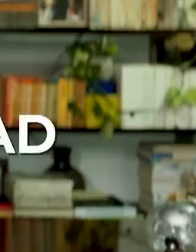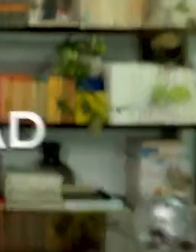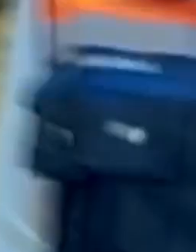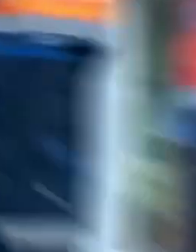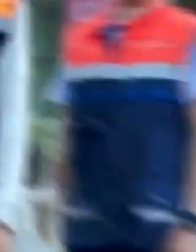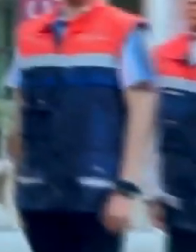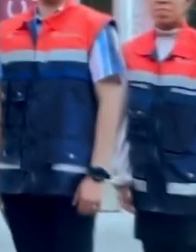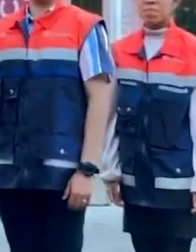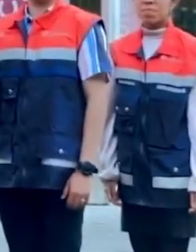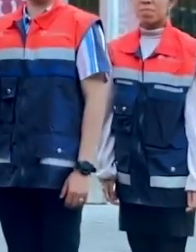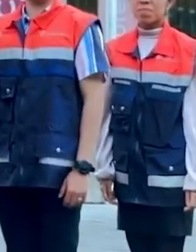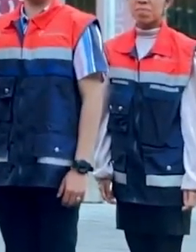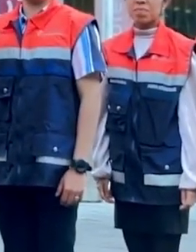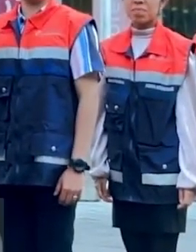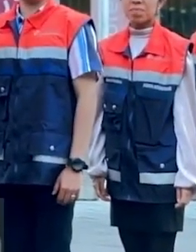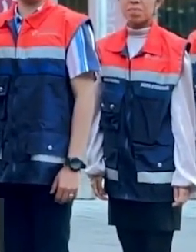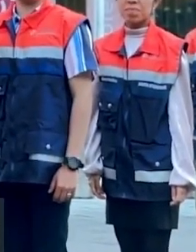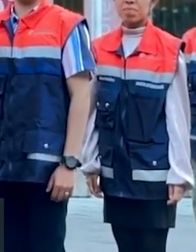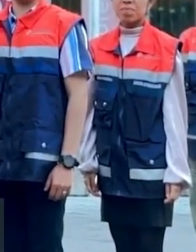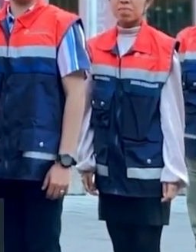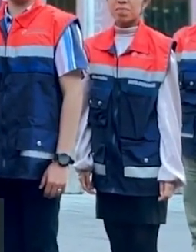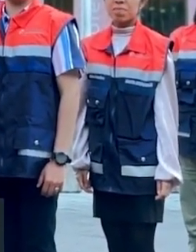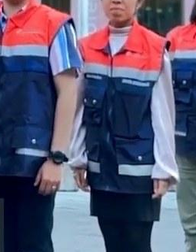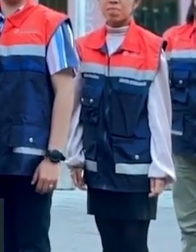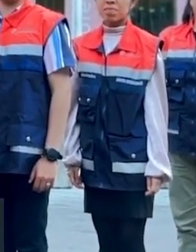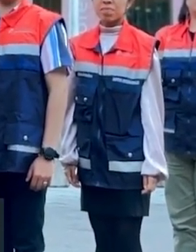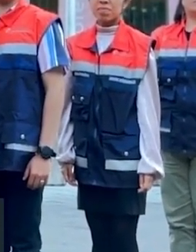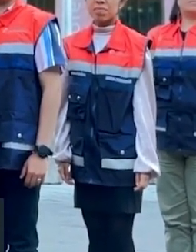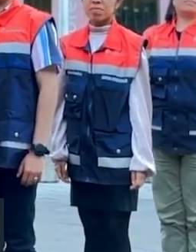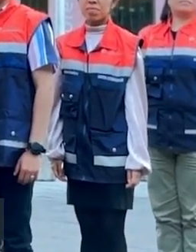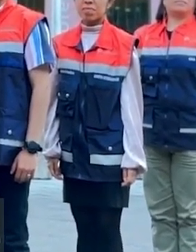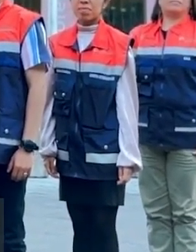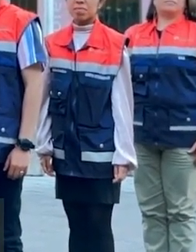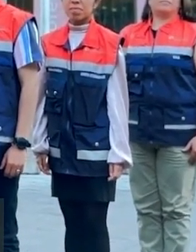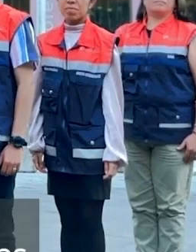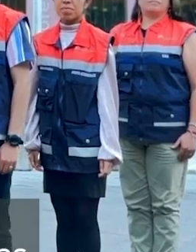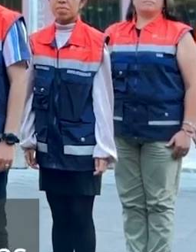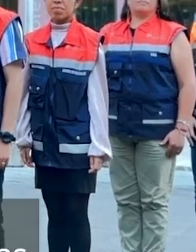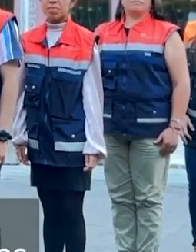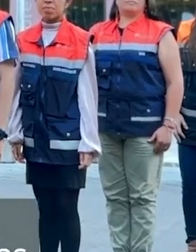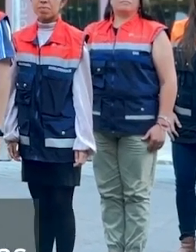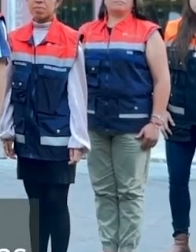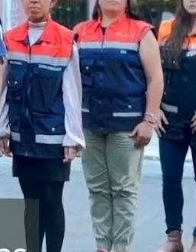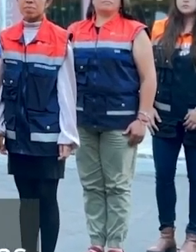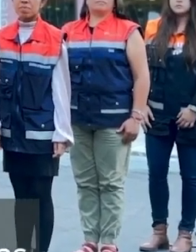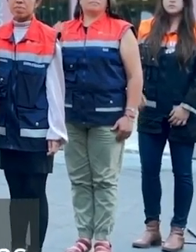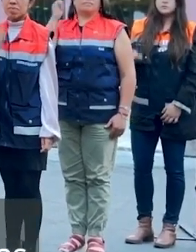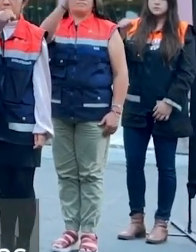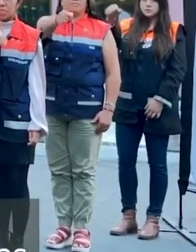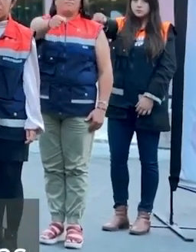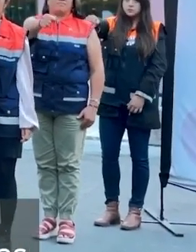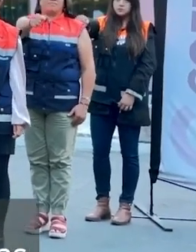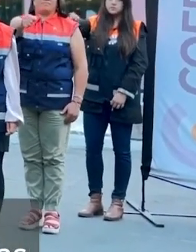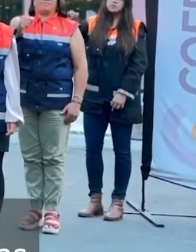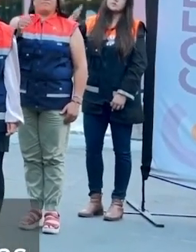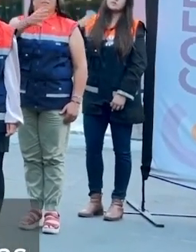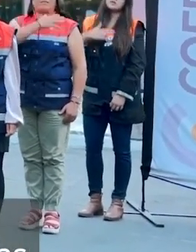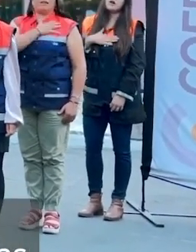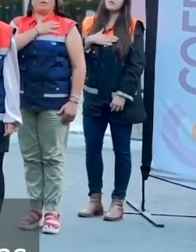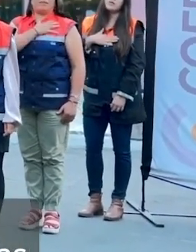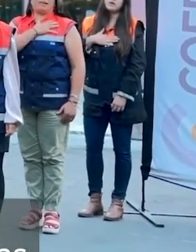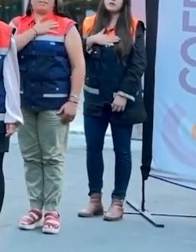de calidad. Desde COFEPRIS estamos comprometidos contigo y con tu salud. Tenemos claro que el combate a la